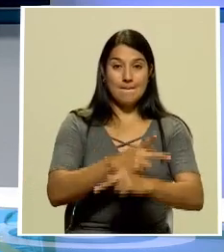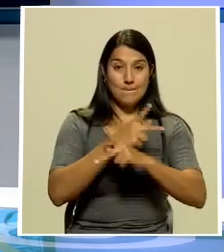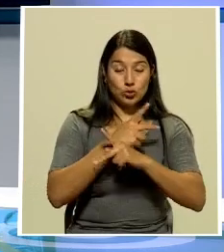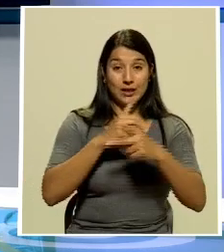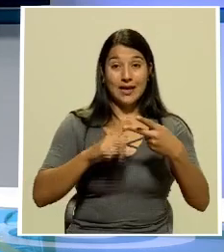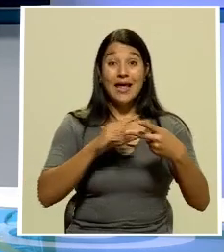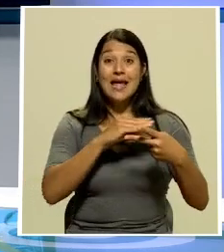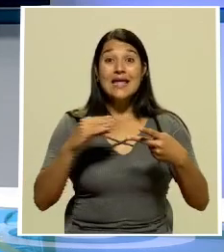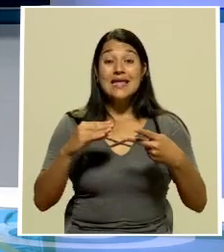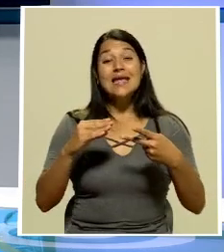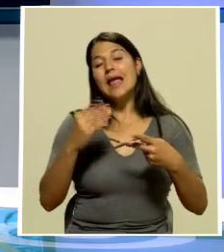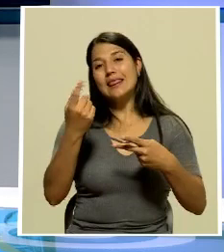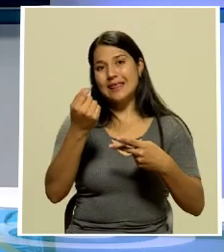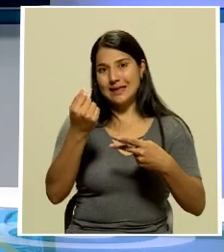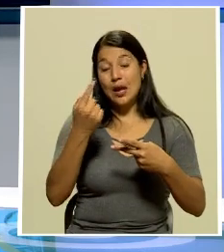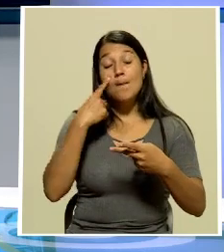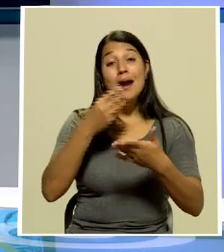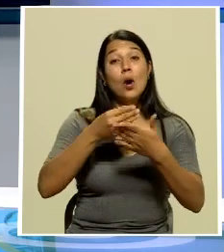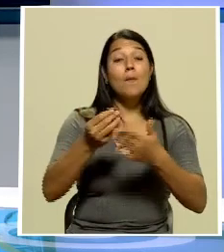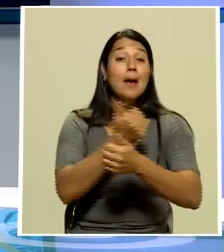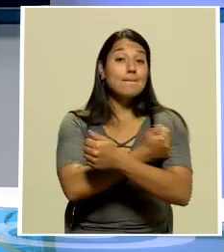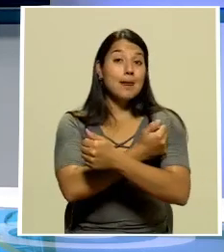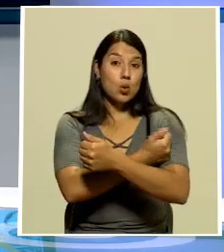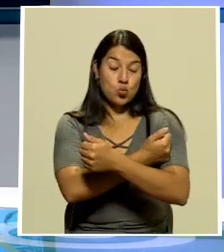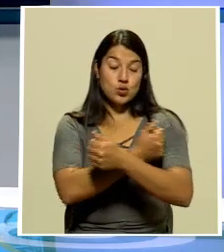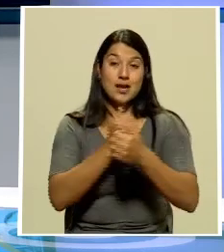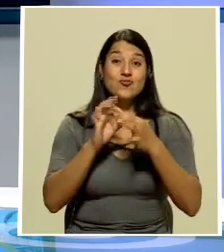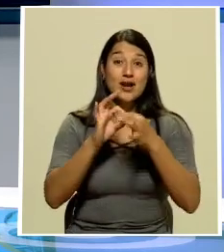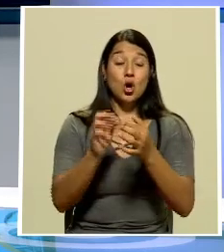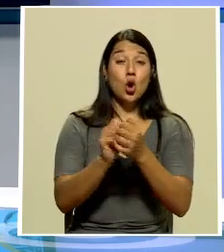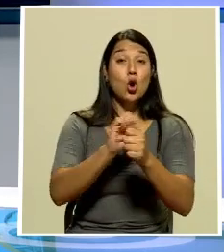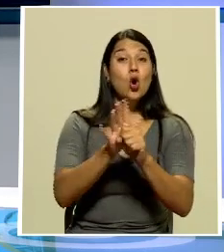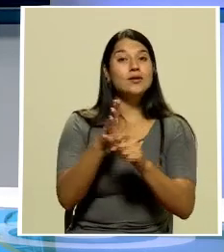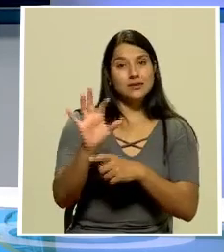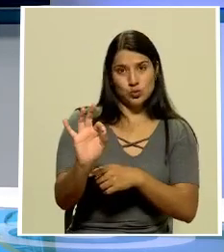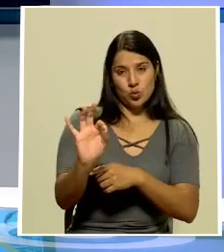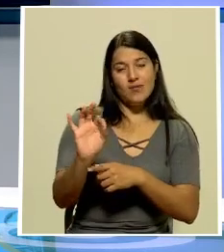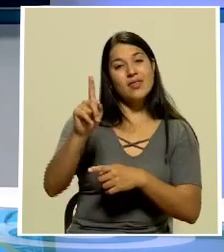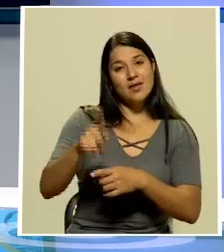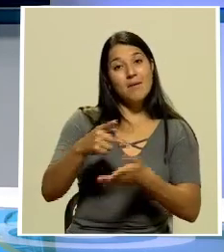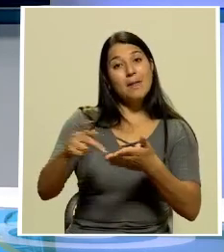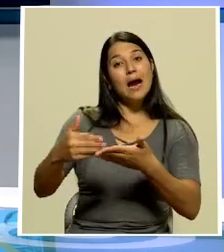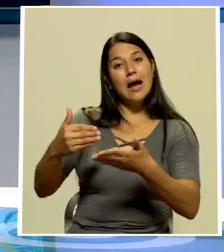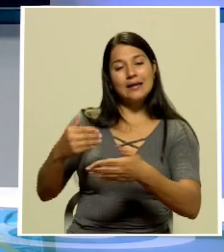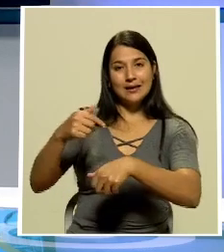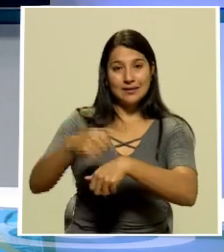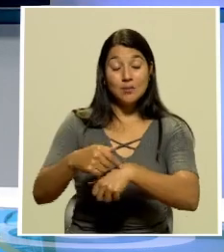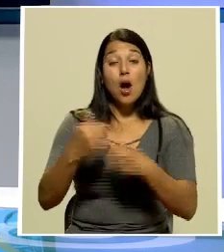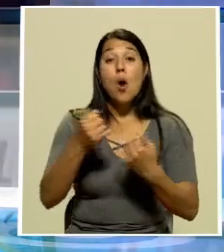adquisición de vacunas contra la COVID-19. La periodista Melanie Corrales nos informa.